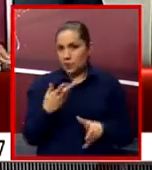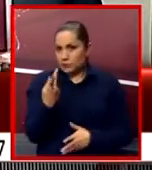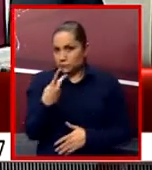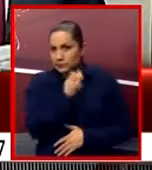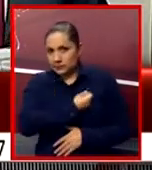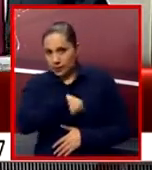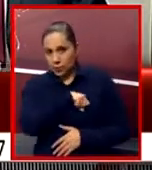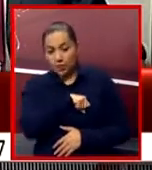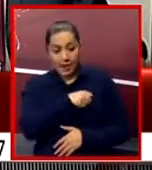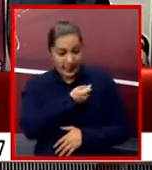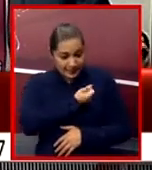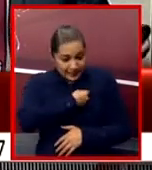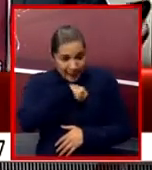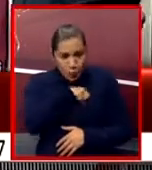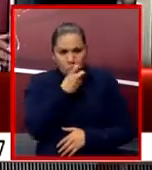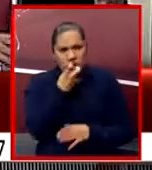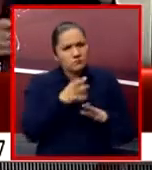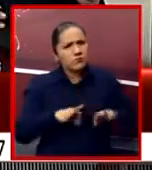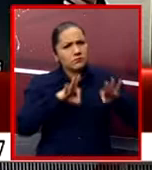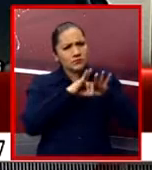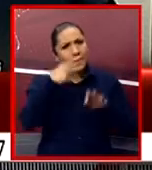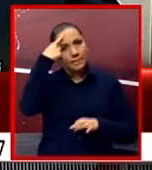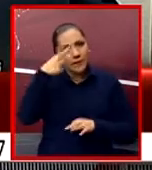el desarrollo y avance de nuestro país.